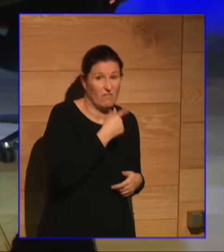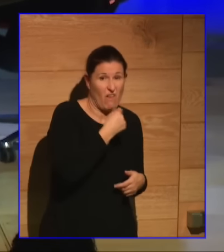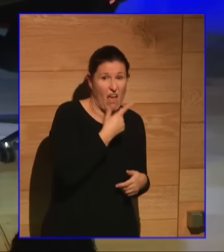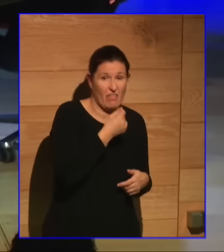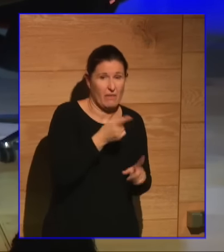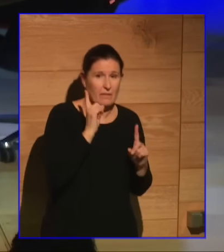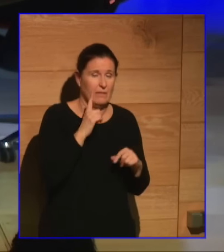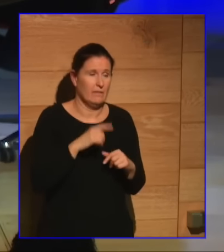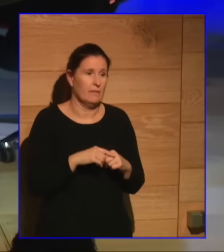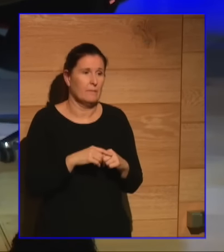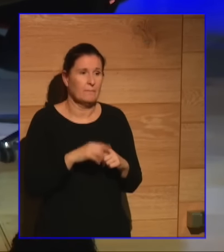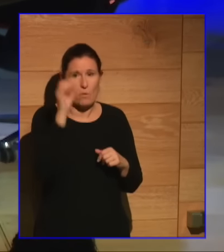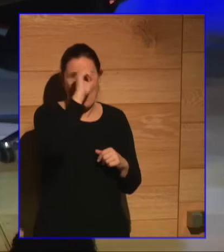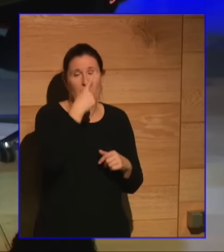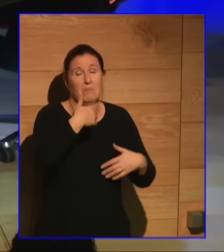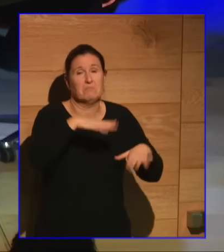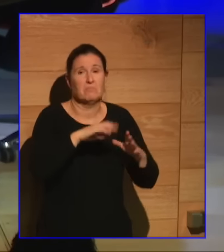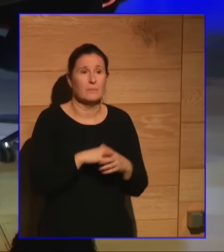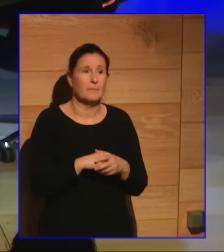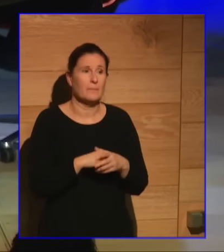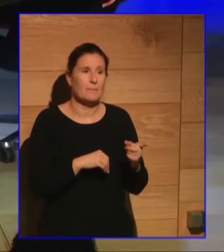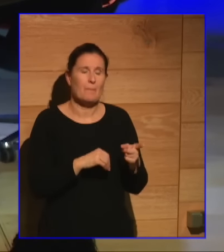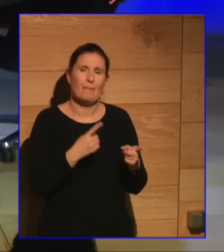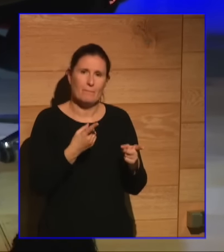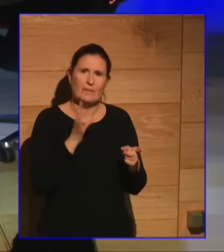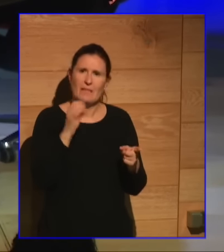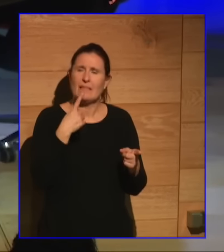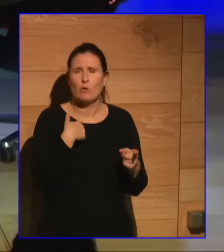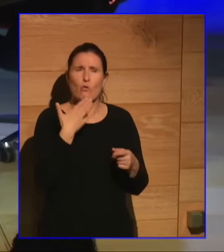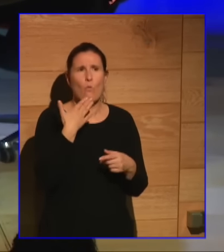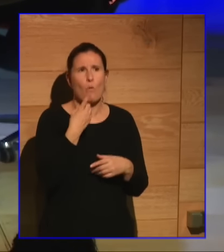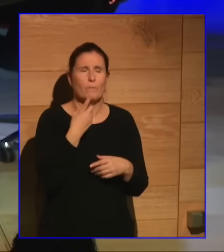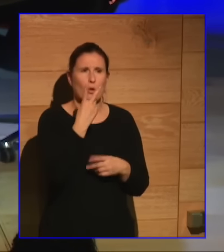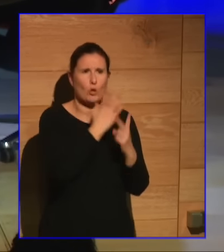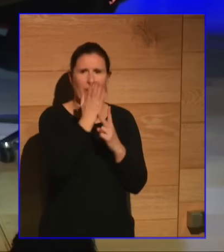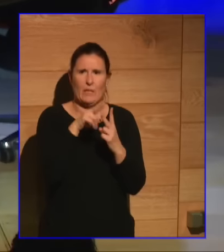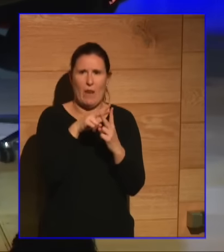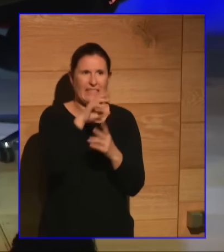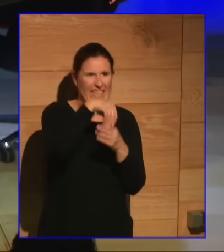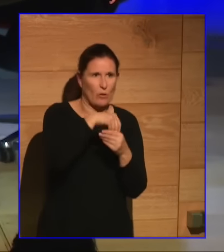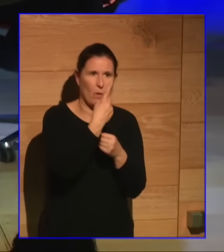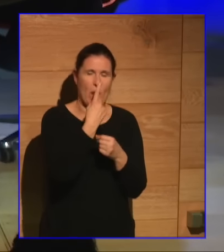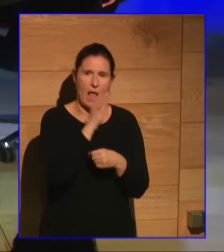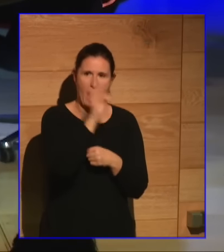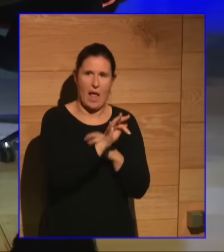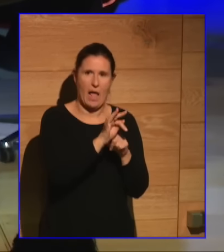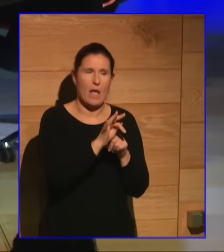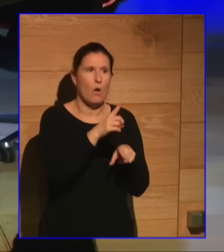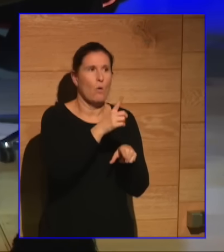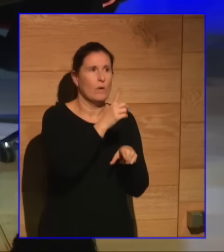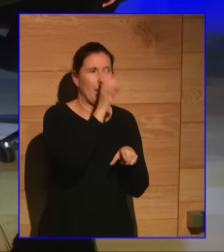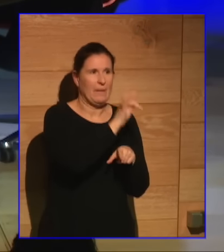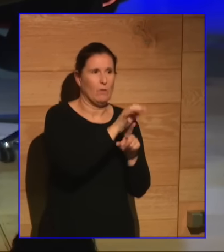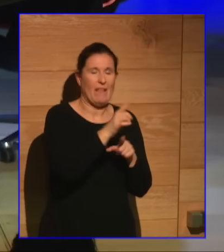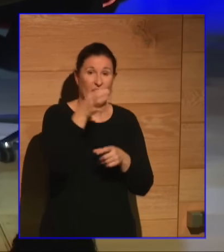Amistad, me gusta mucho porque están apuntando a la idea de que son dos películas, una película de aventuras al principio y luego una película de juicios. De juicios. Y aquí